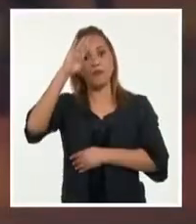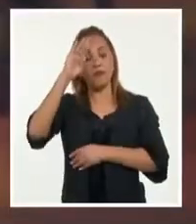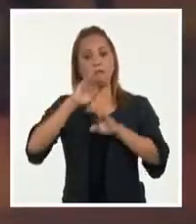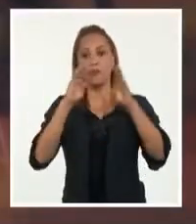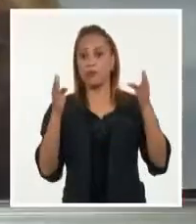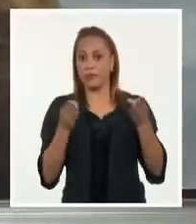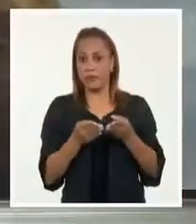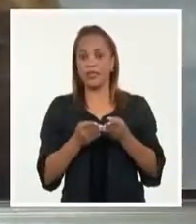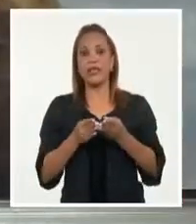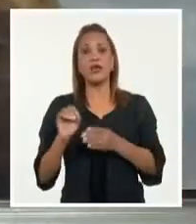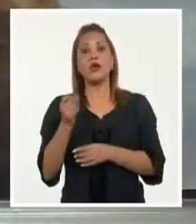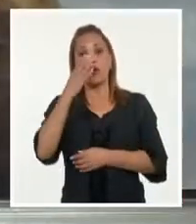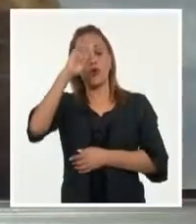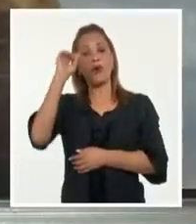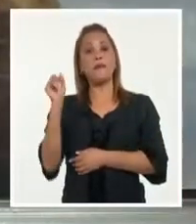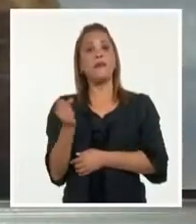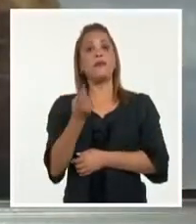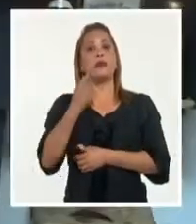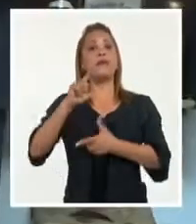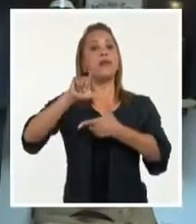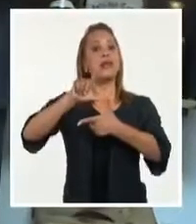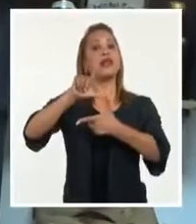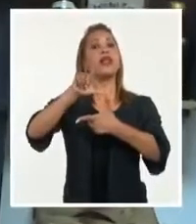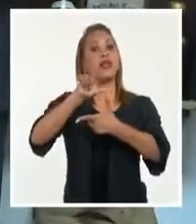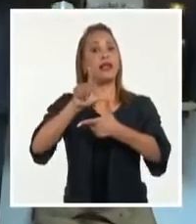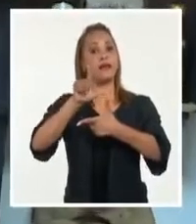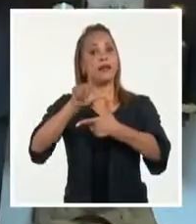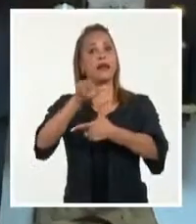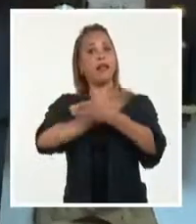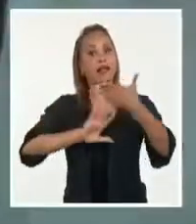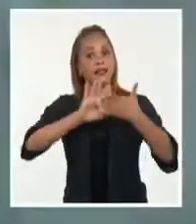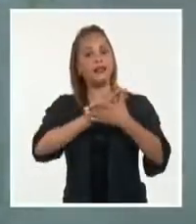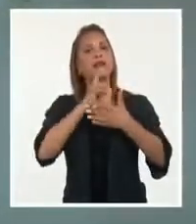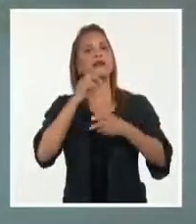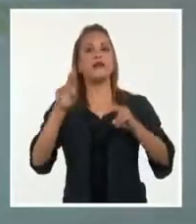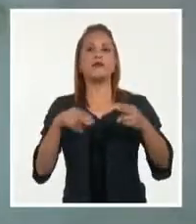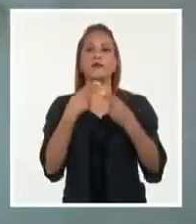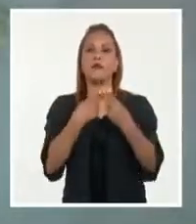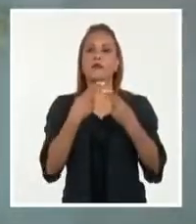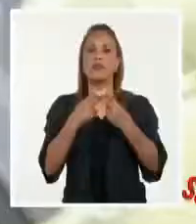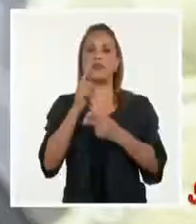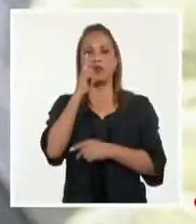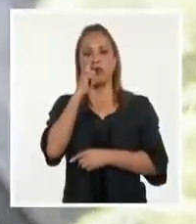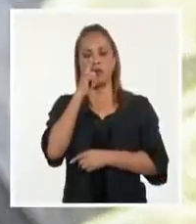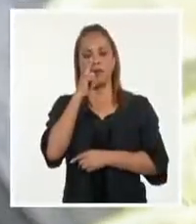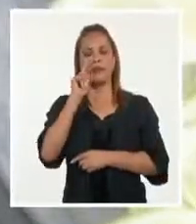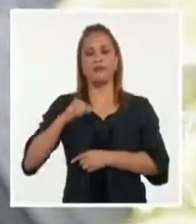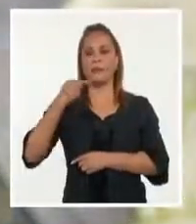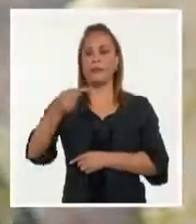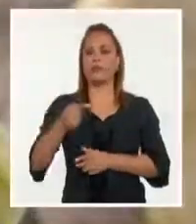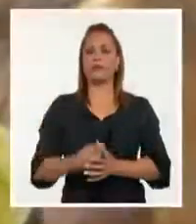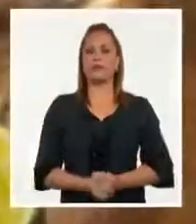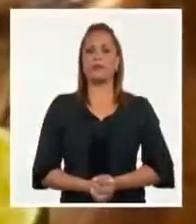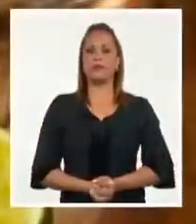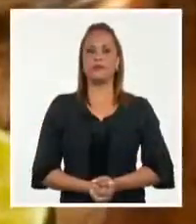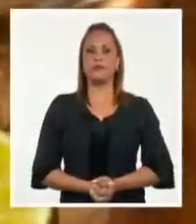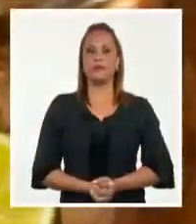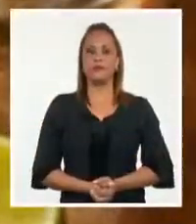primera nación de américa latina- en celebrar un campeonato mundial de coctelería en noviembre próximo we'll be new el sistema informativo